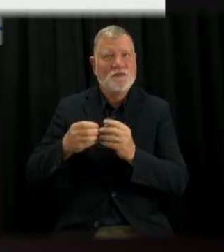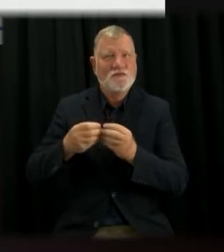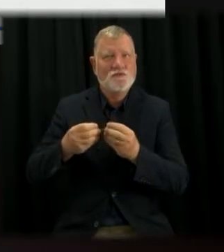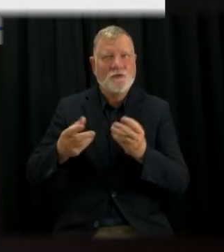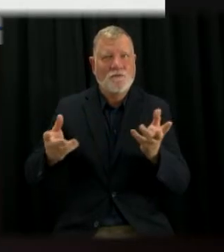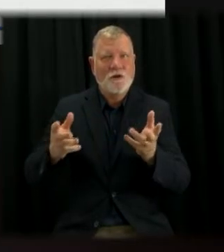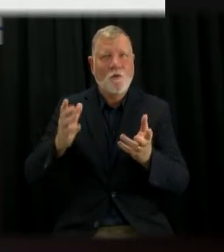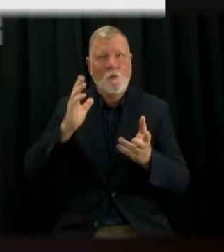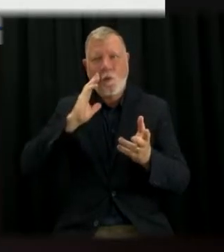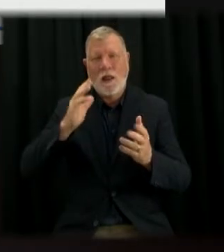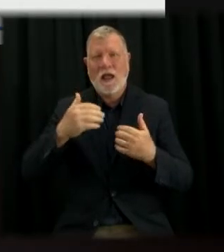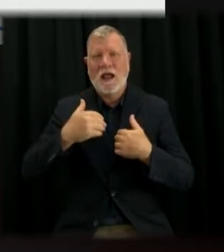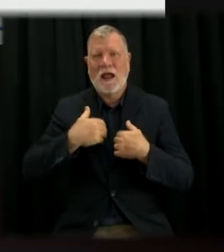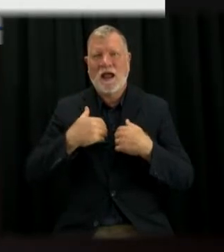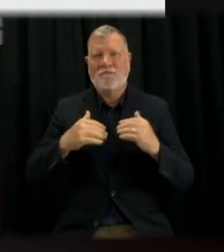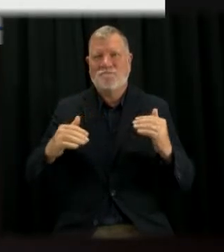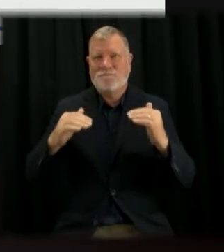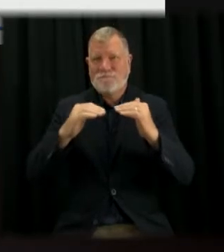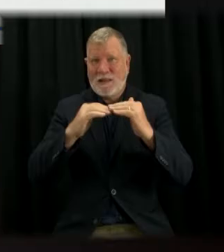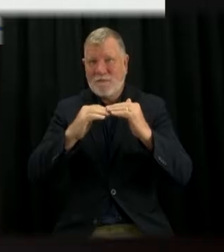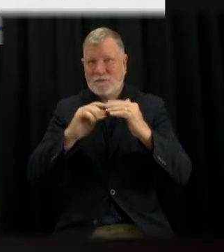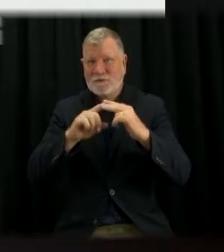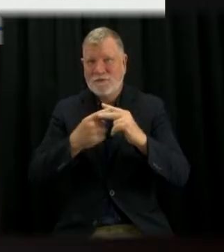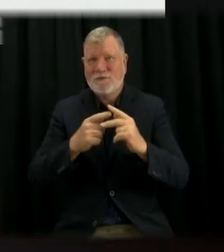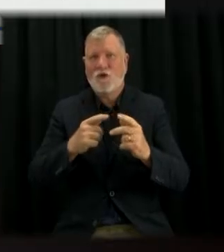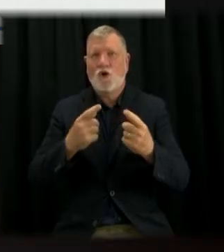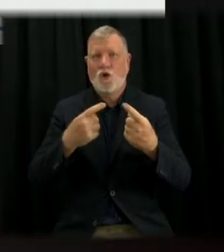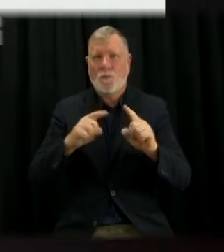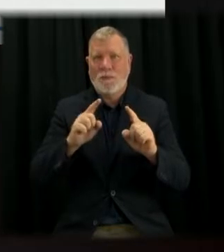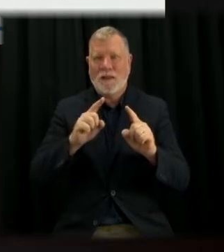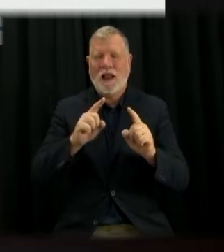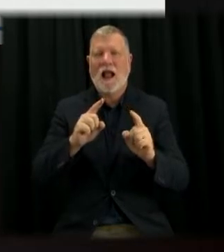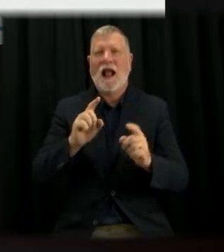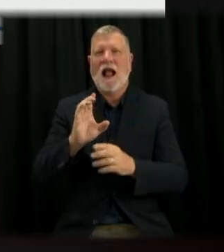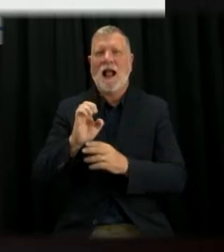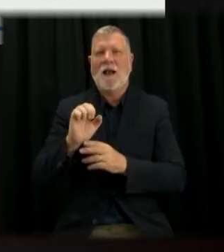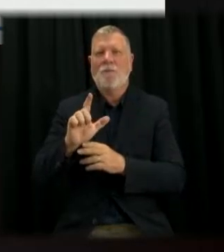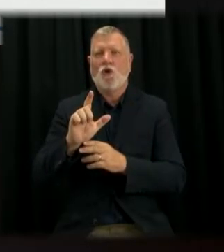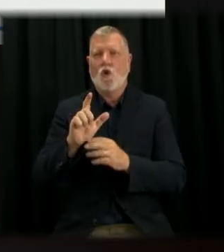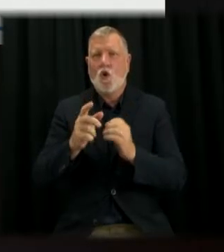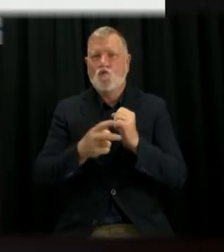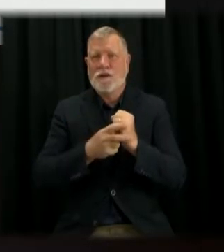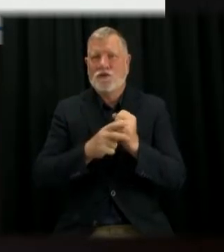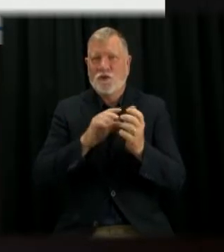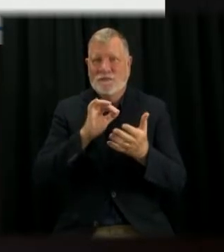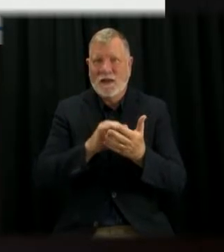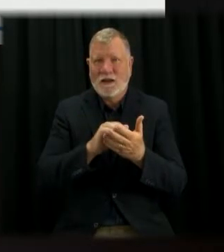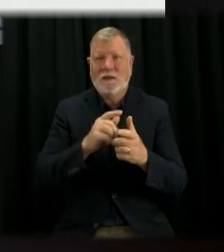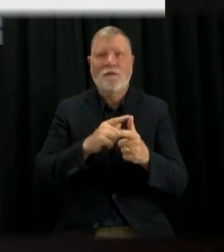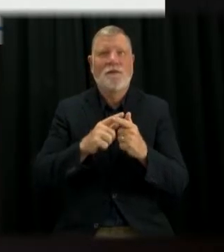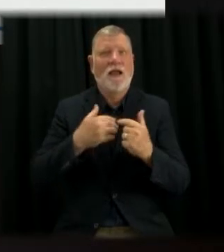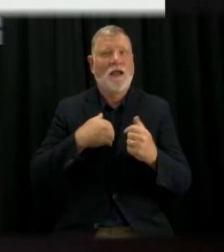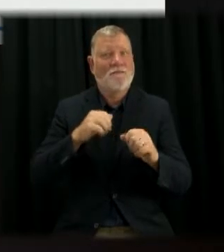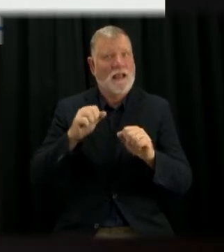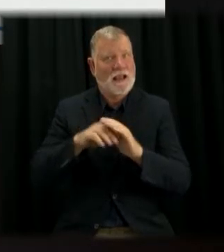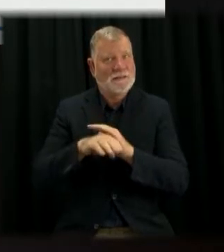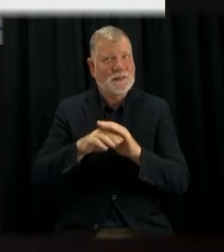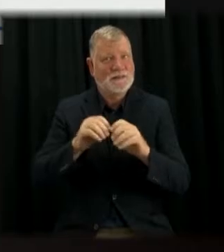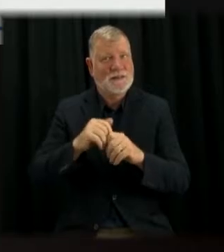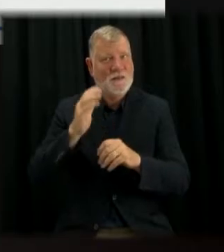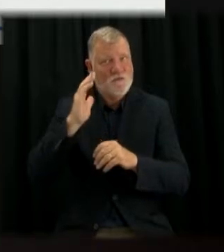años anteriores. Luego de haber cumplido con unos puntos de referencia, tiene que continuar teniendo acceso a